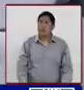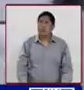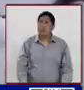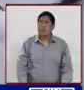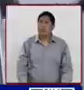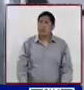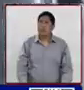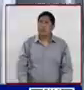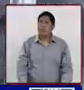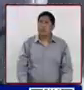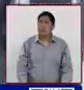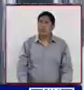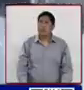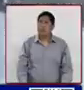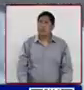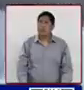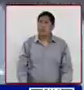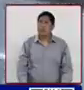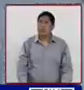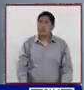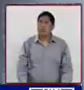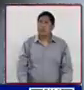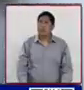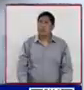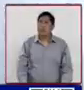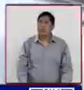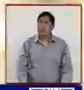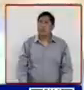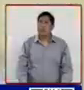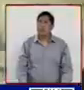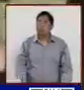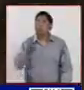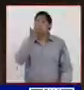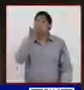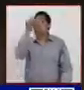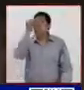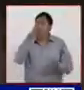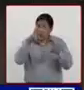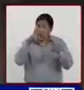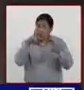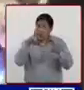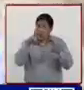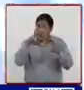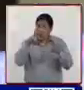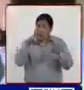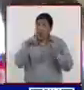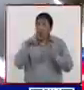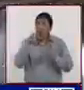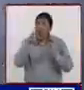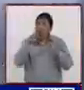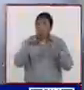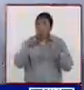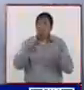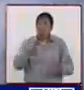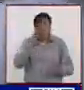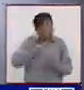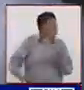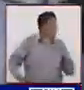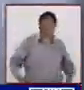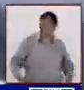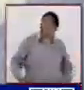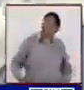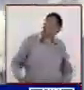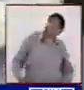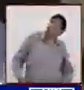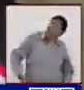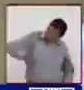Las cámaras se captan. mirar. Cámaras te captan. ¿Y para qué quieres que me